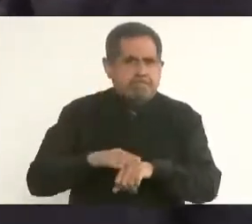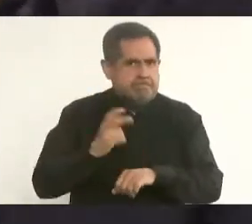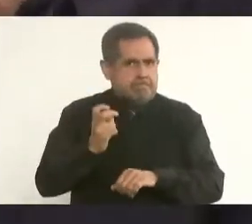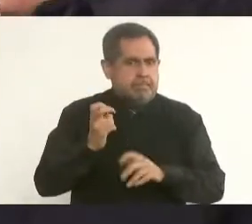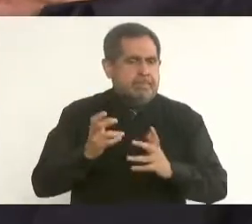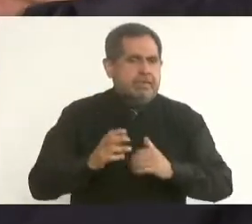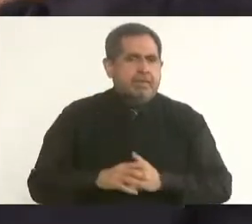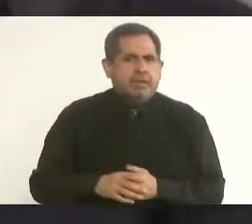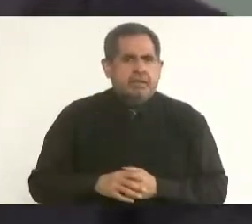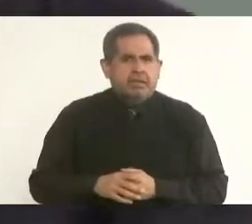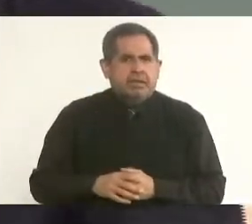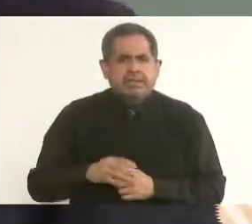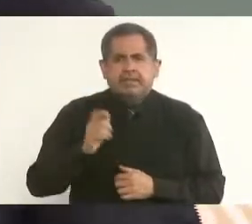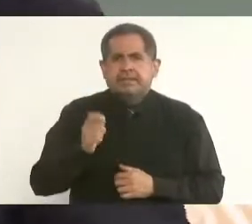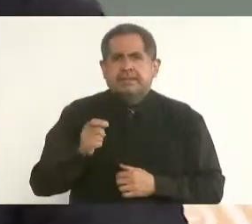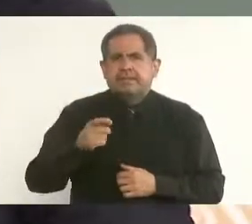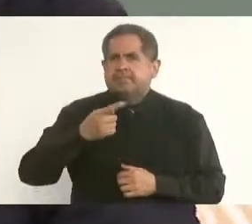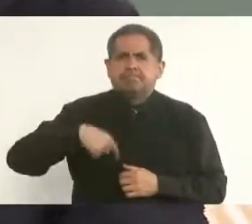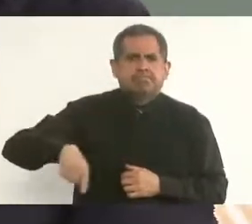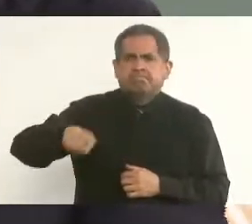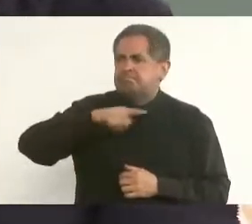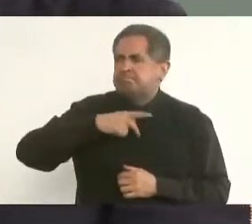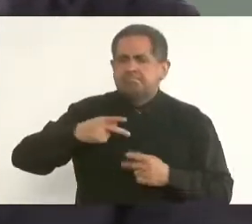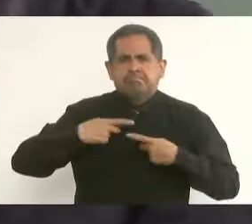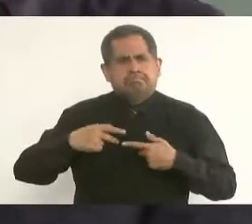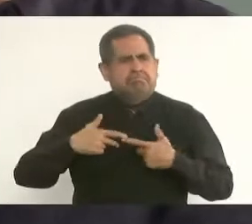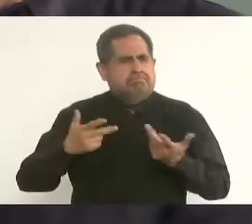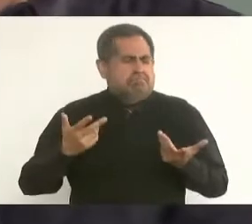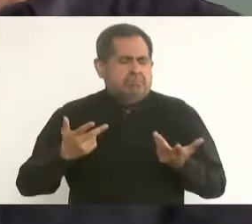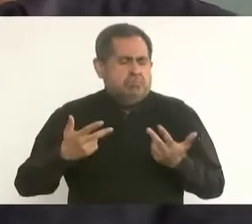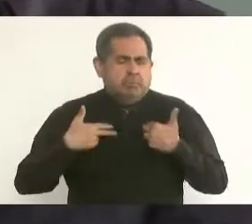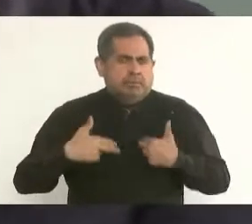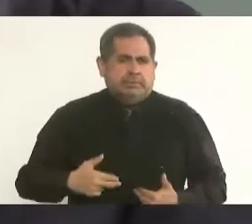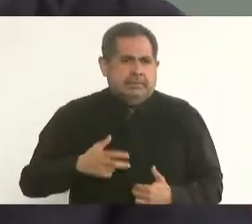como todos los seres humanos,